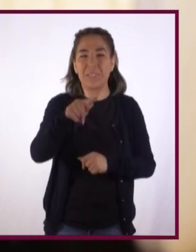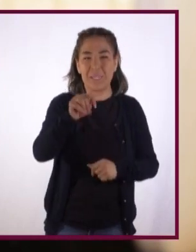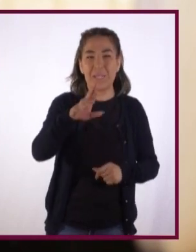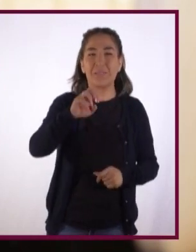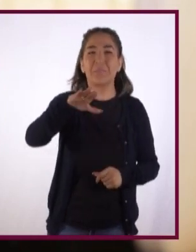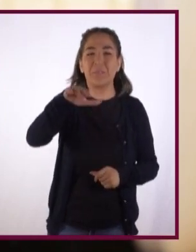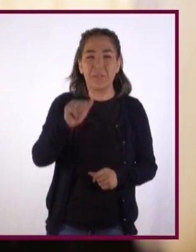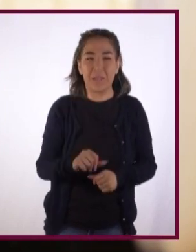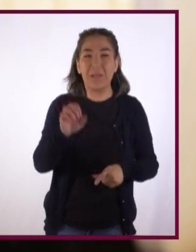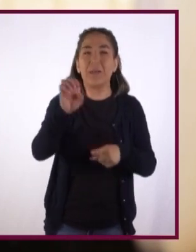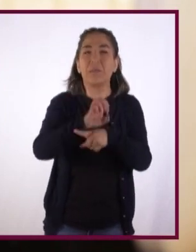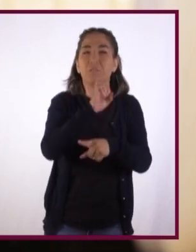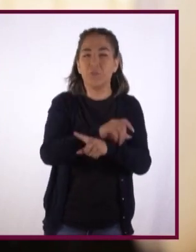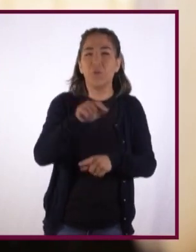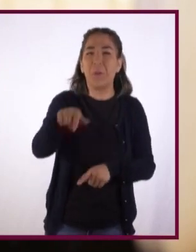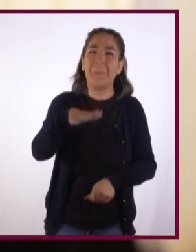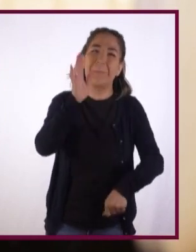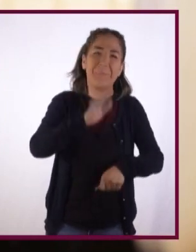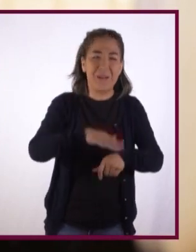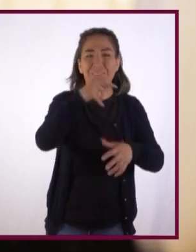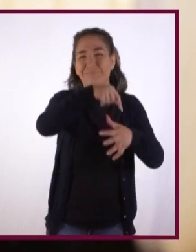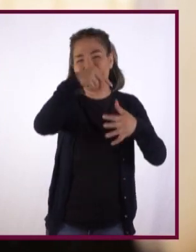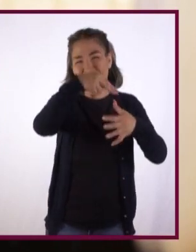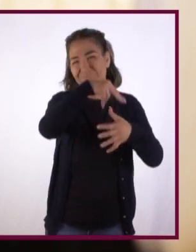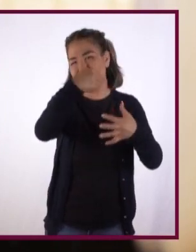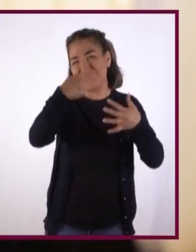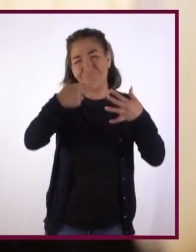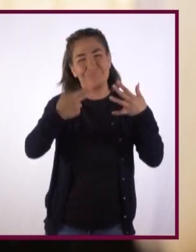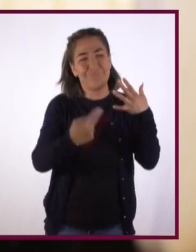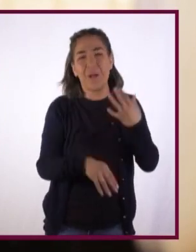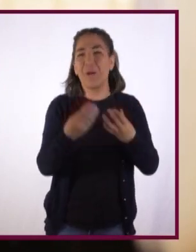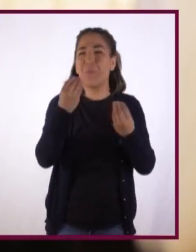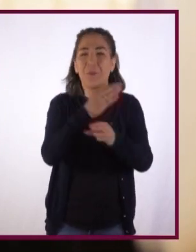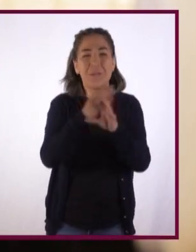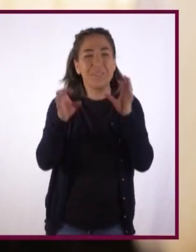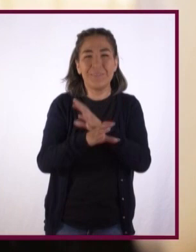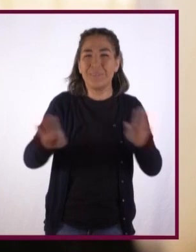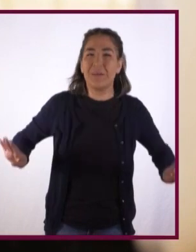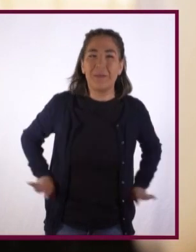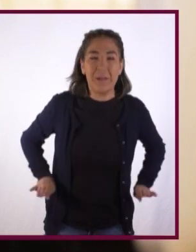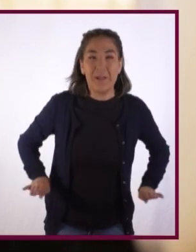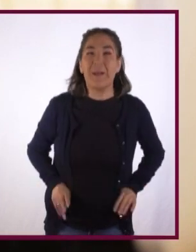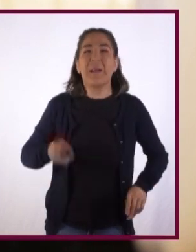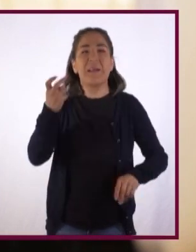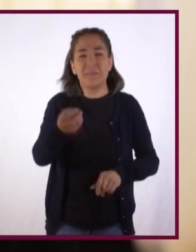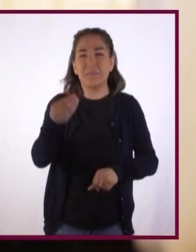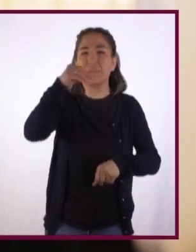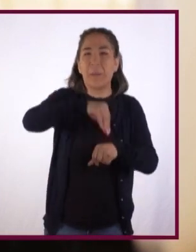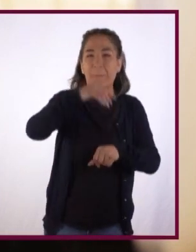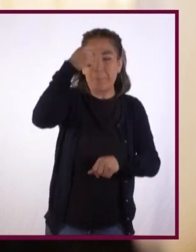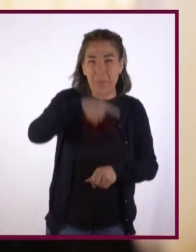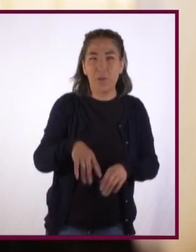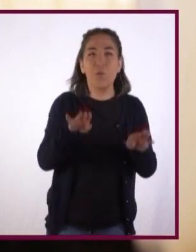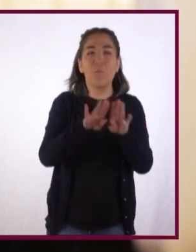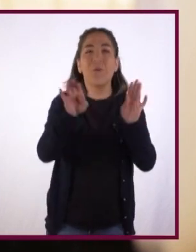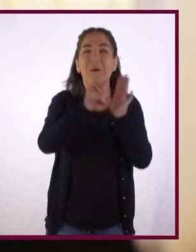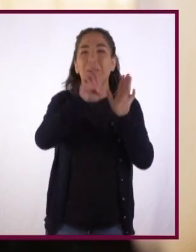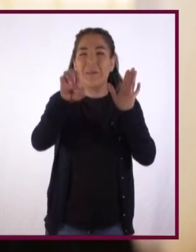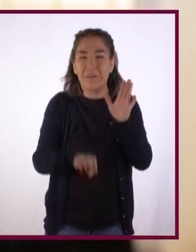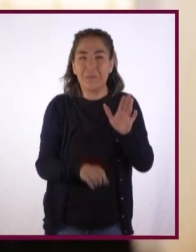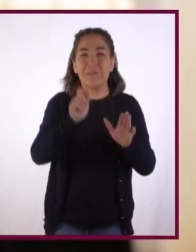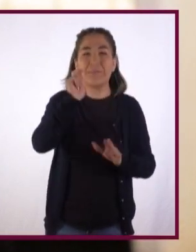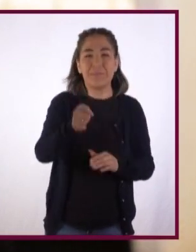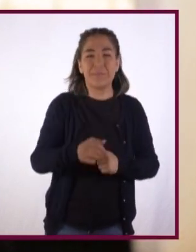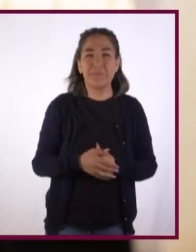conductividad térmica. Entonces, podemos enumerar muchísimas propiedades y estas van a ser empleadas para poder modelar